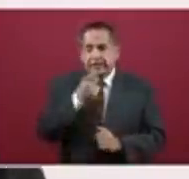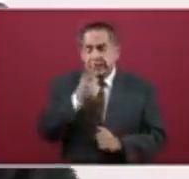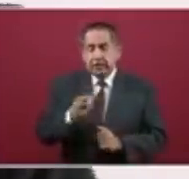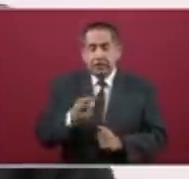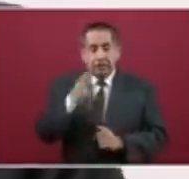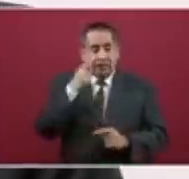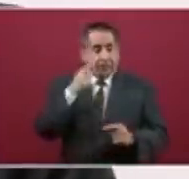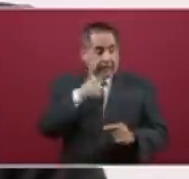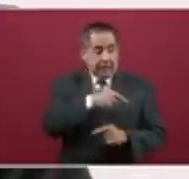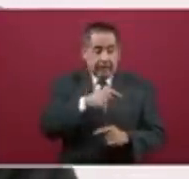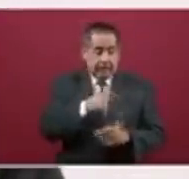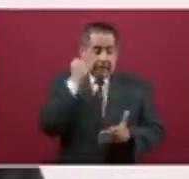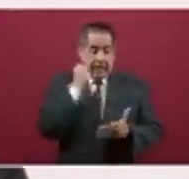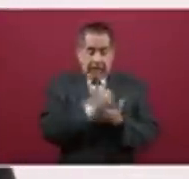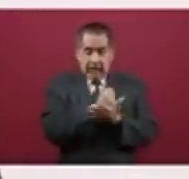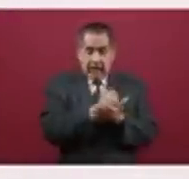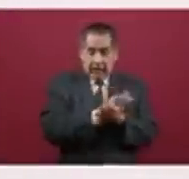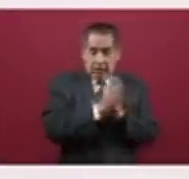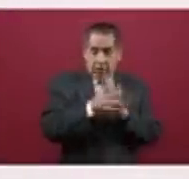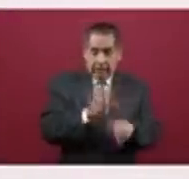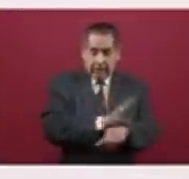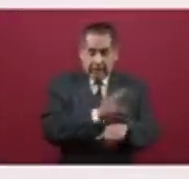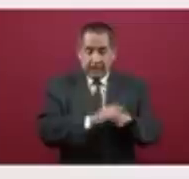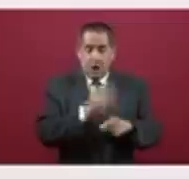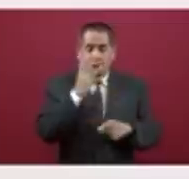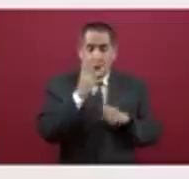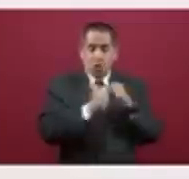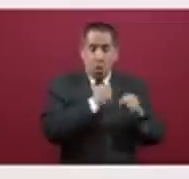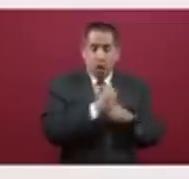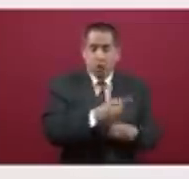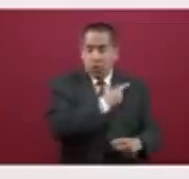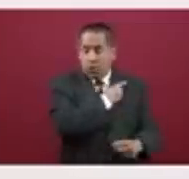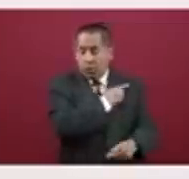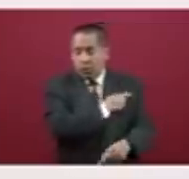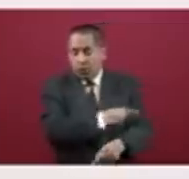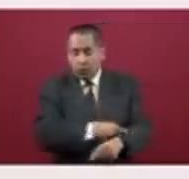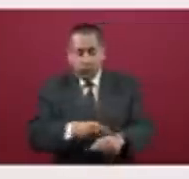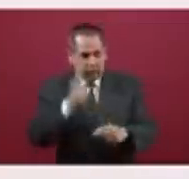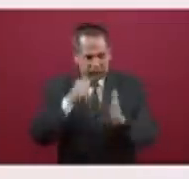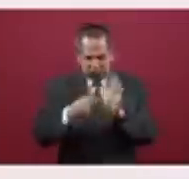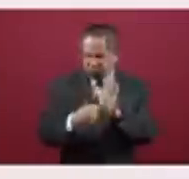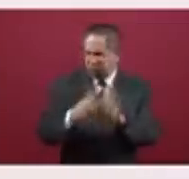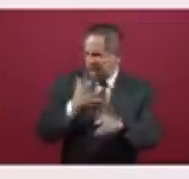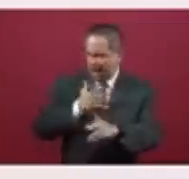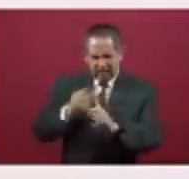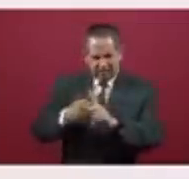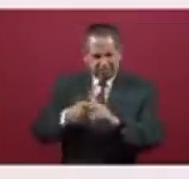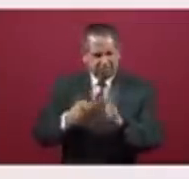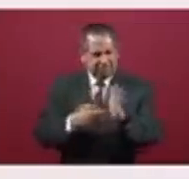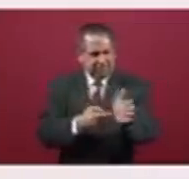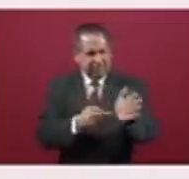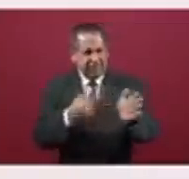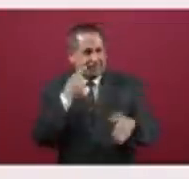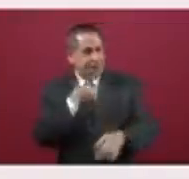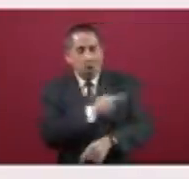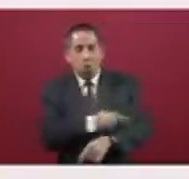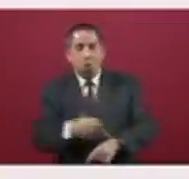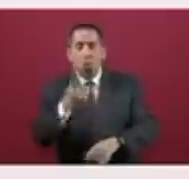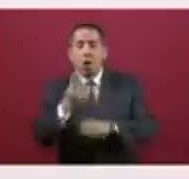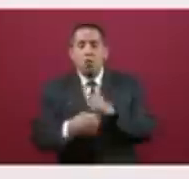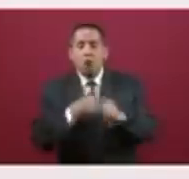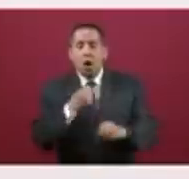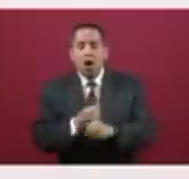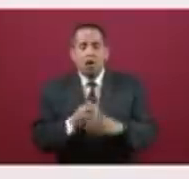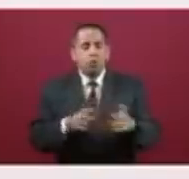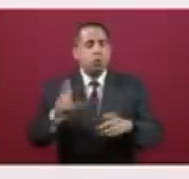4 años de su aprobación y ahí están los datos esto no es un asunto